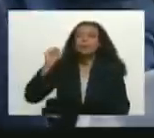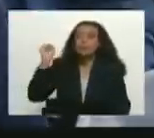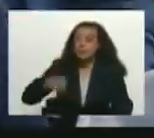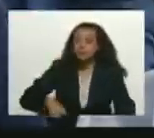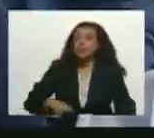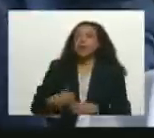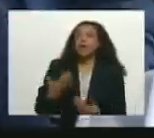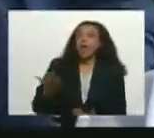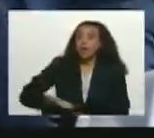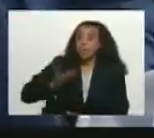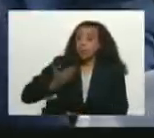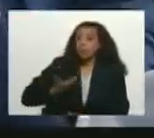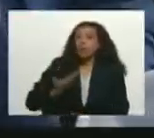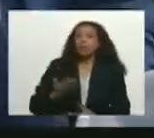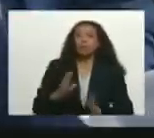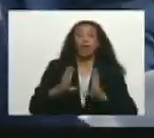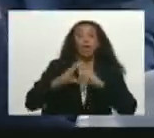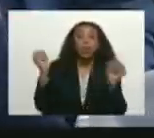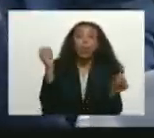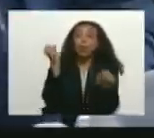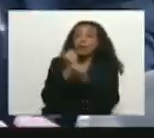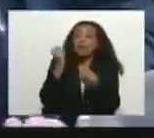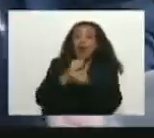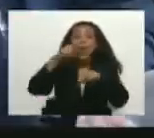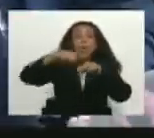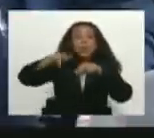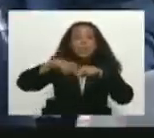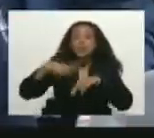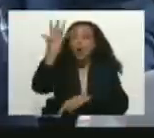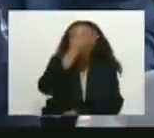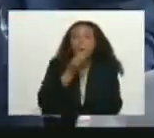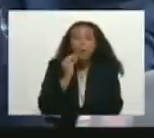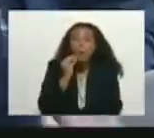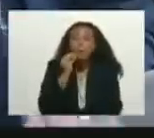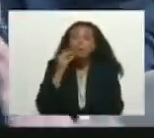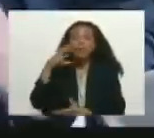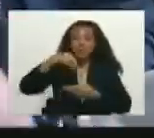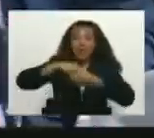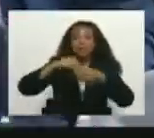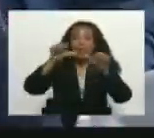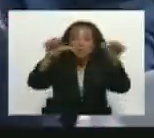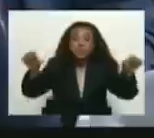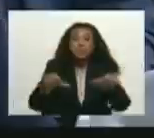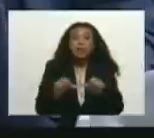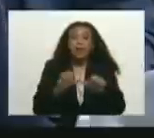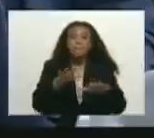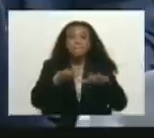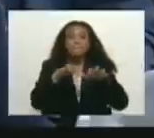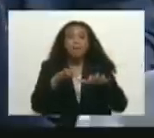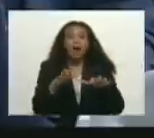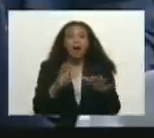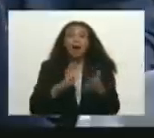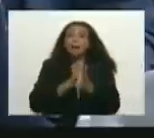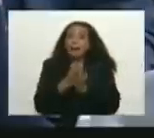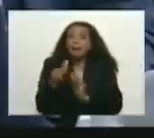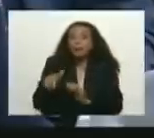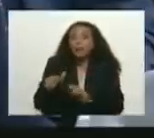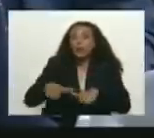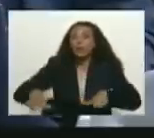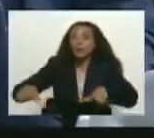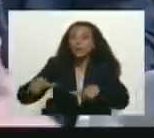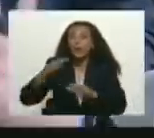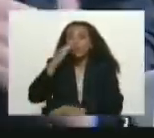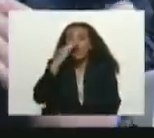Es importantísimo, pues toda esta cantidad de niños y jóvenes que hacen vida en el sistema terminan de alguna manera allí, en esos